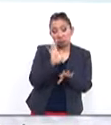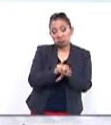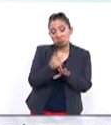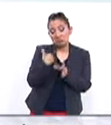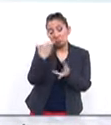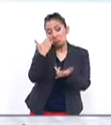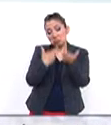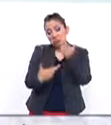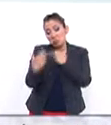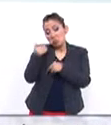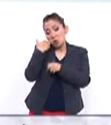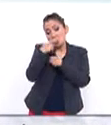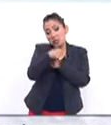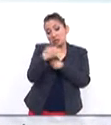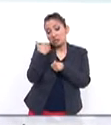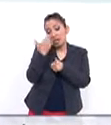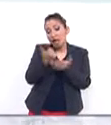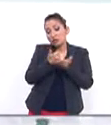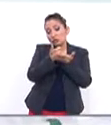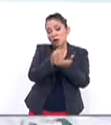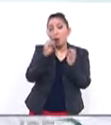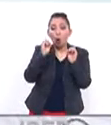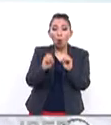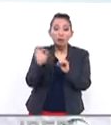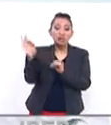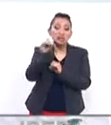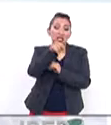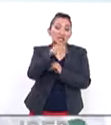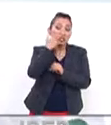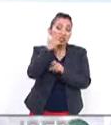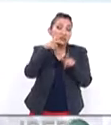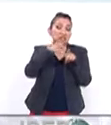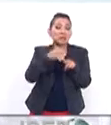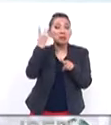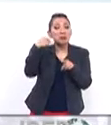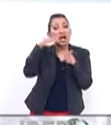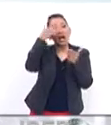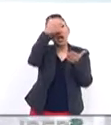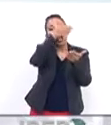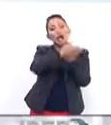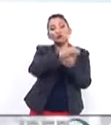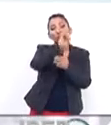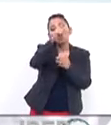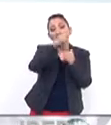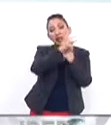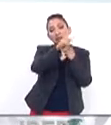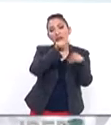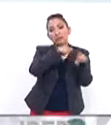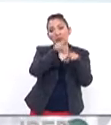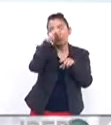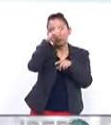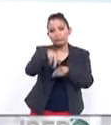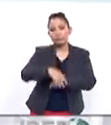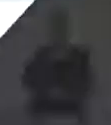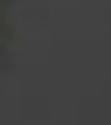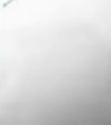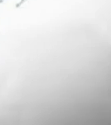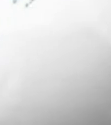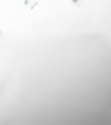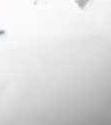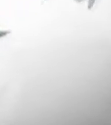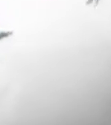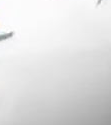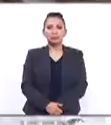permiten un retorno voluntario asistido o en su defecto si ellos quieren continuar hacia el siguiente país hermano que es México.